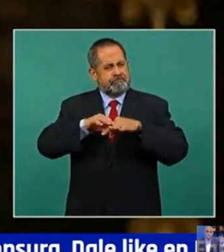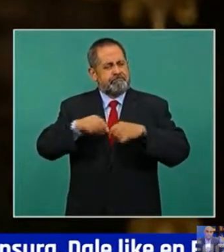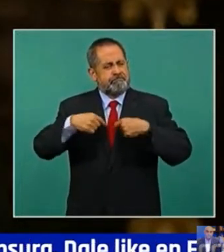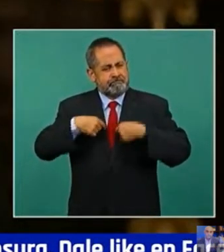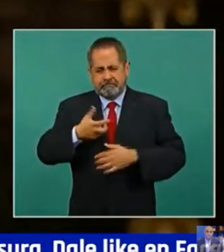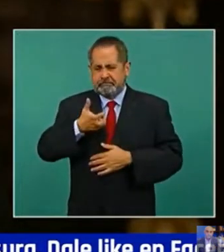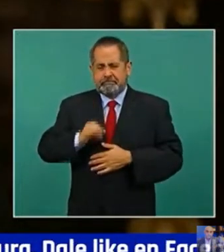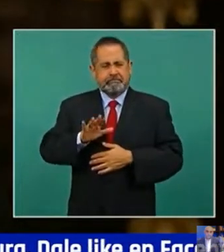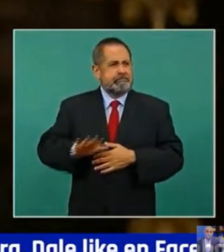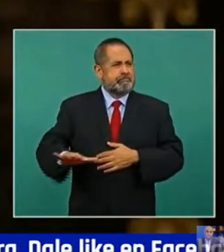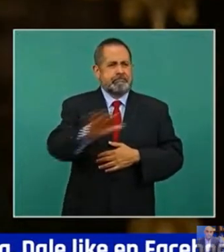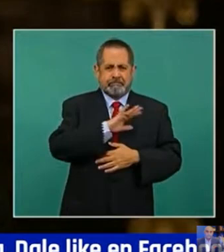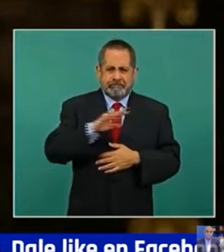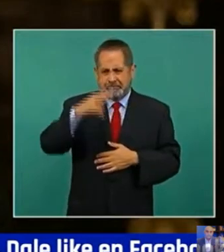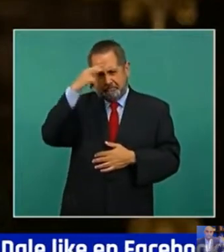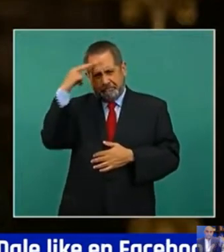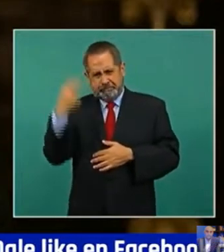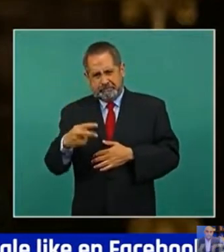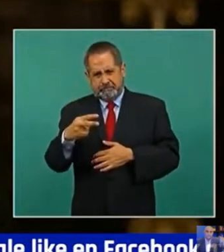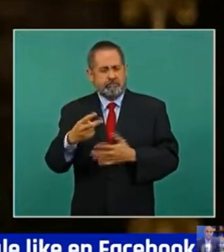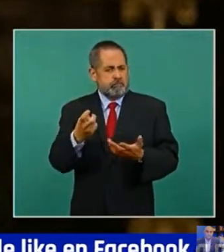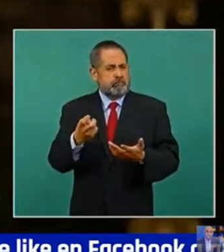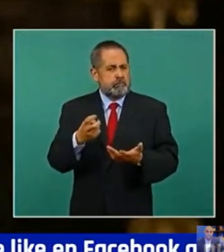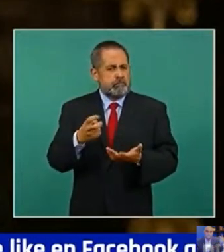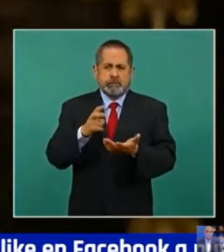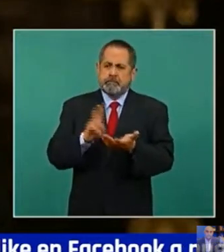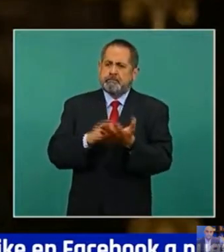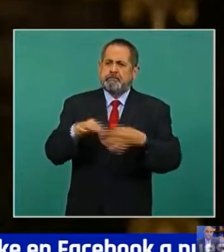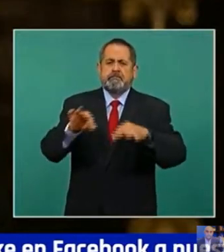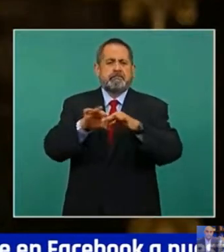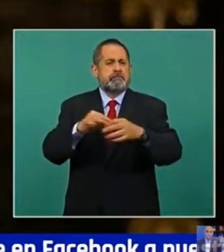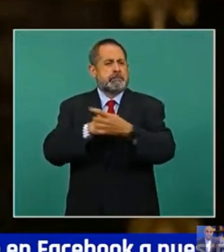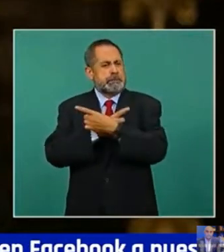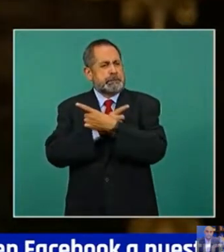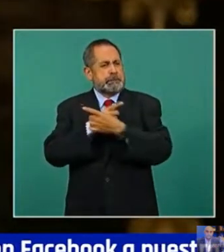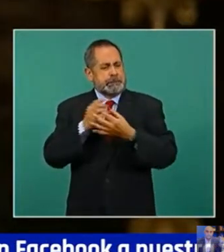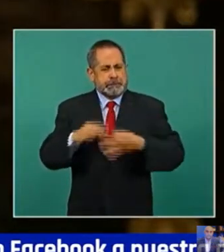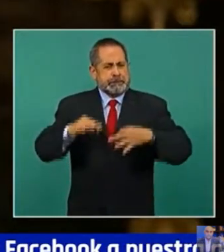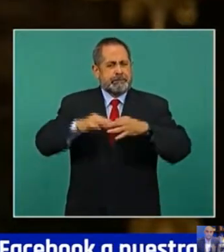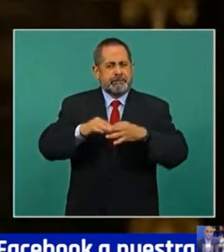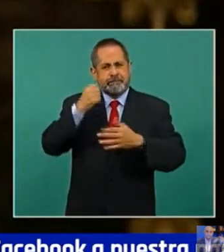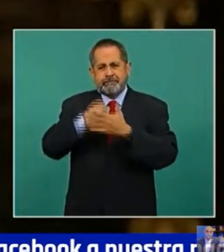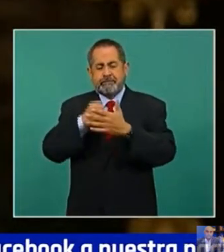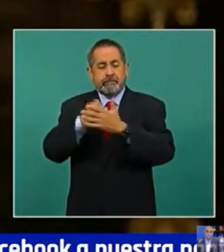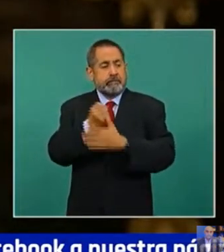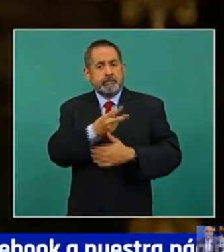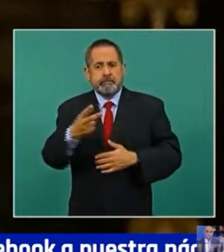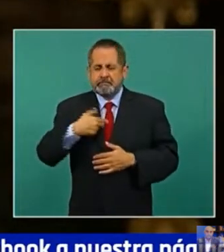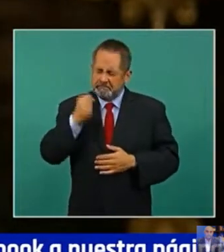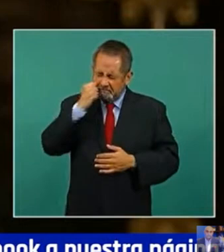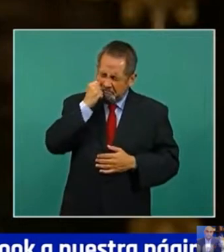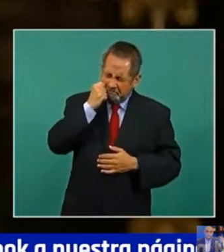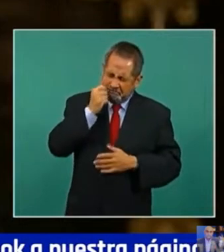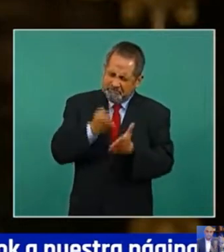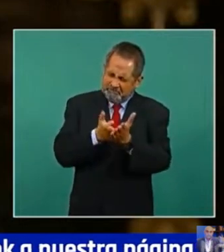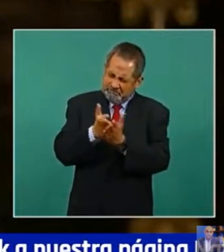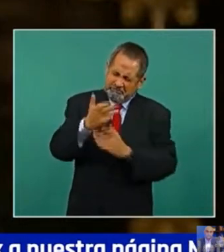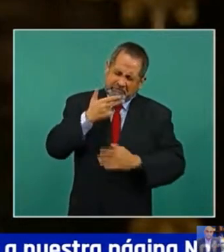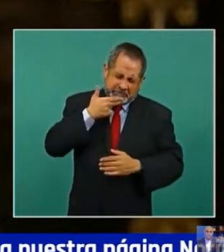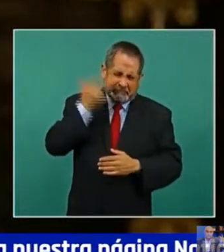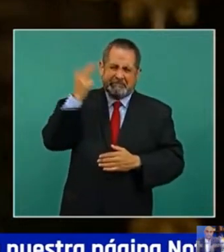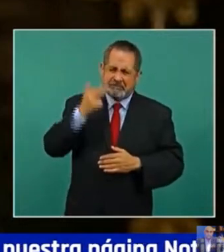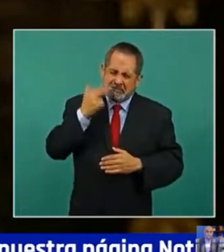pueblo, valores por los que tanto han luchado e incluso han dado la vida muchos de